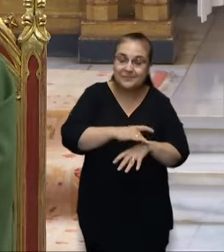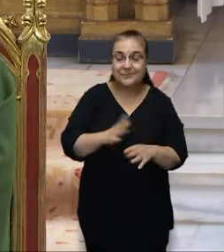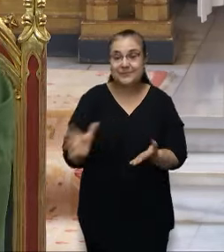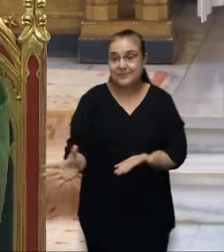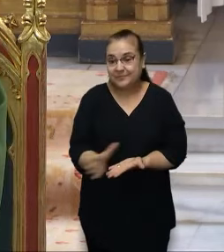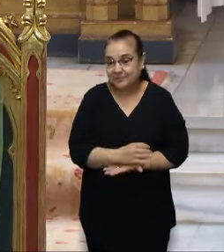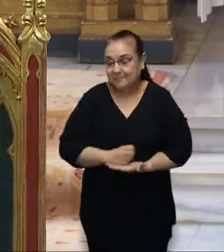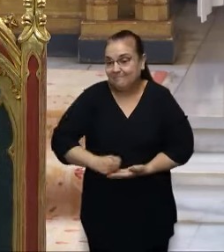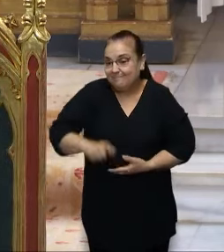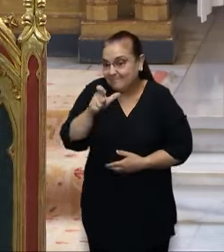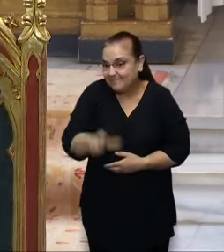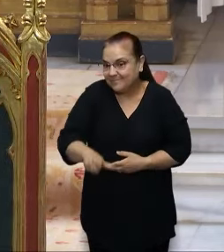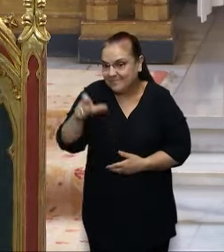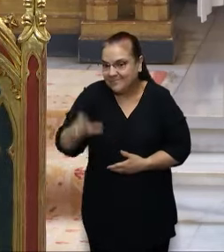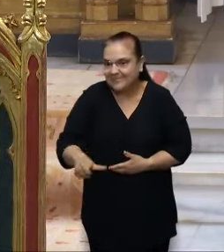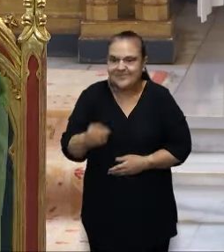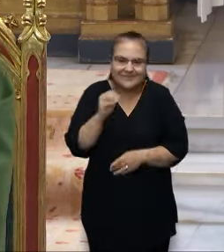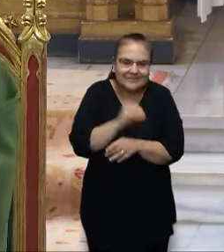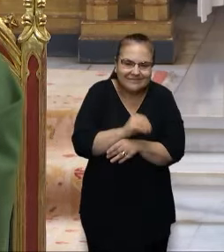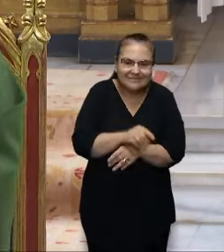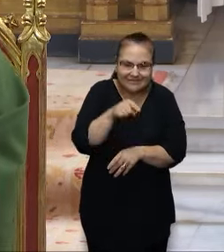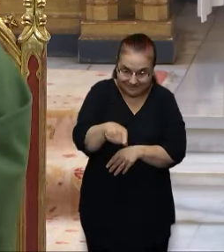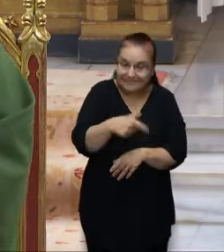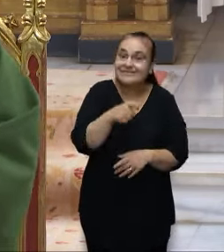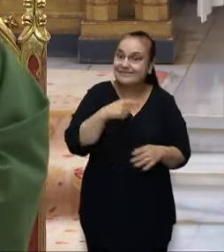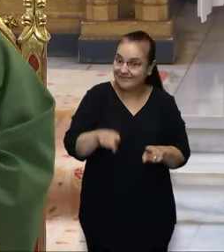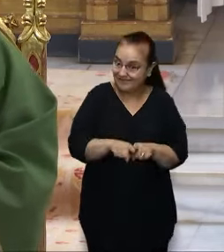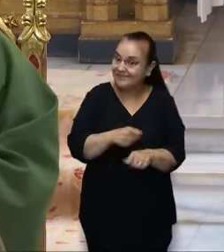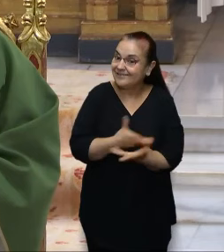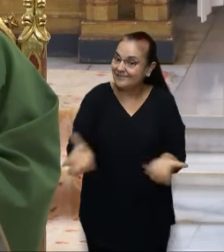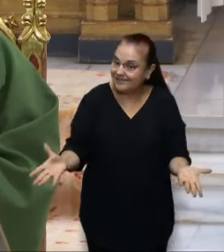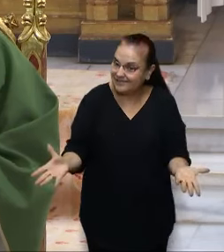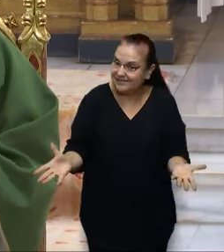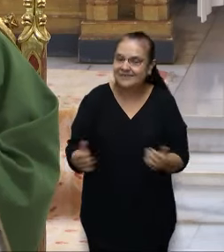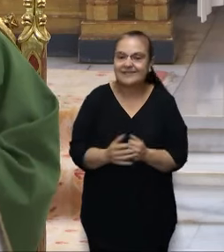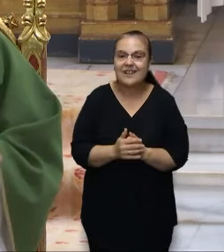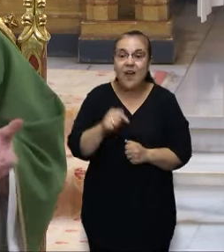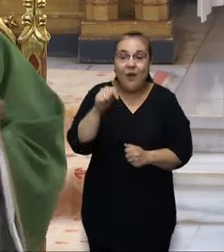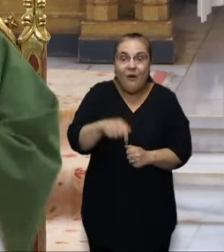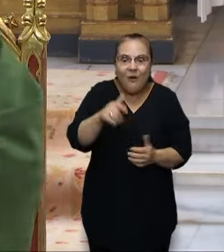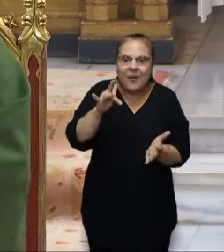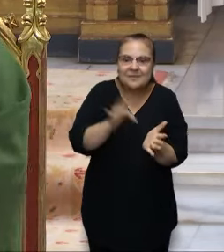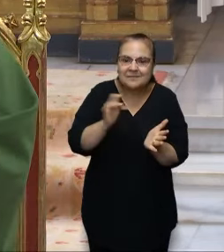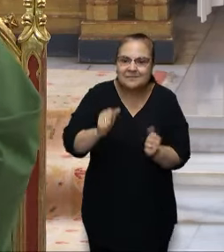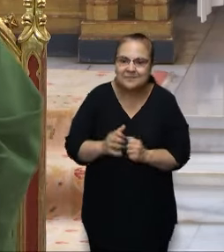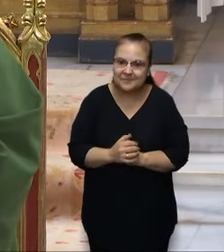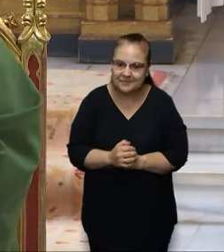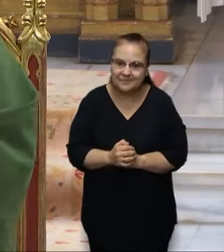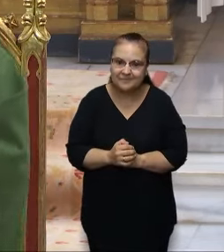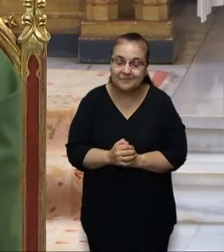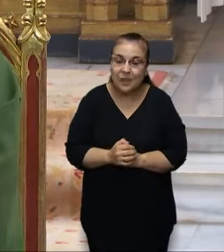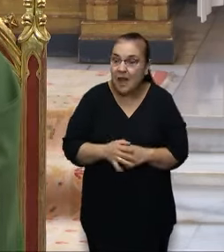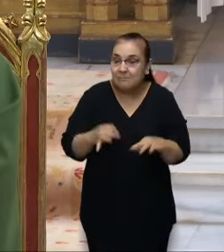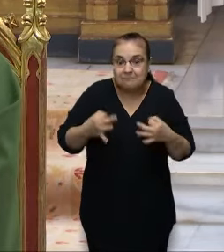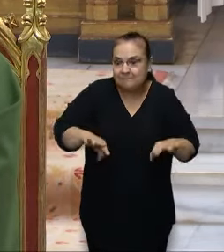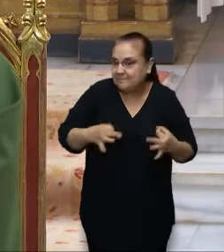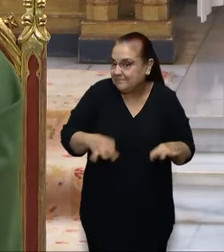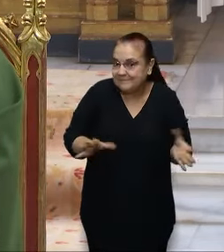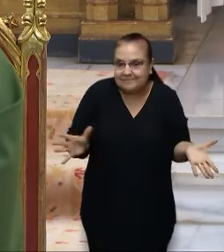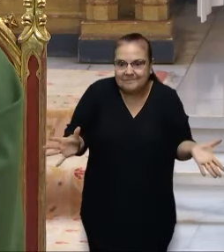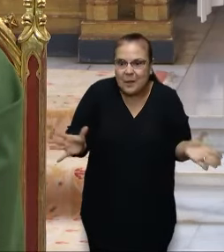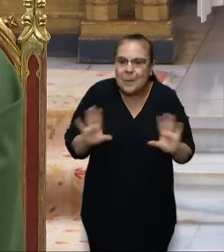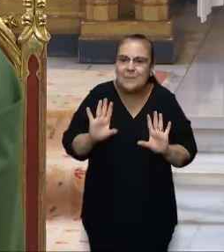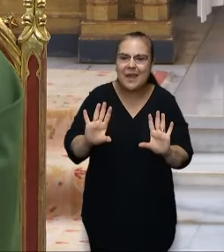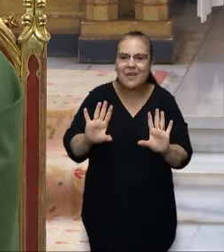todos aquellos que cuidá a estos hermanos nuestros Hoy es un día ordinario